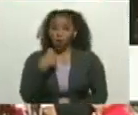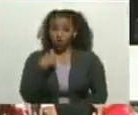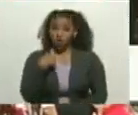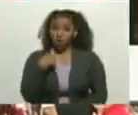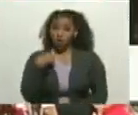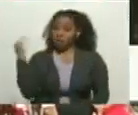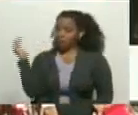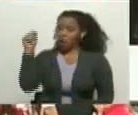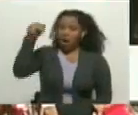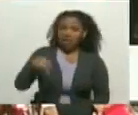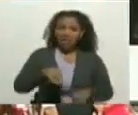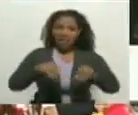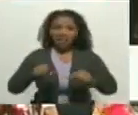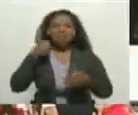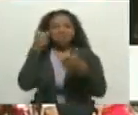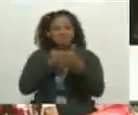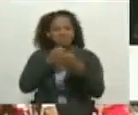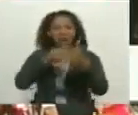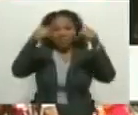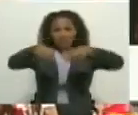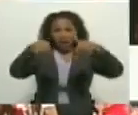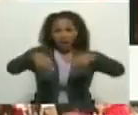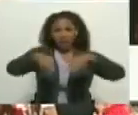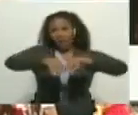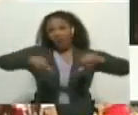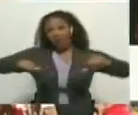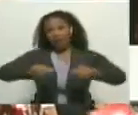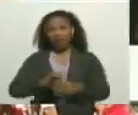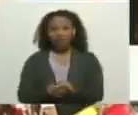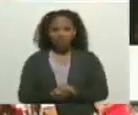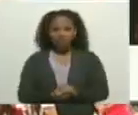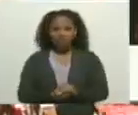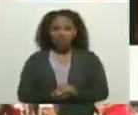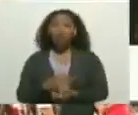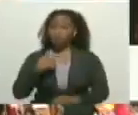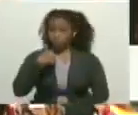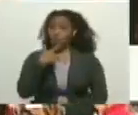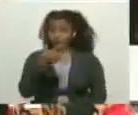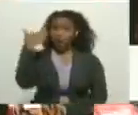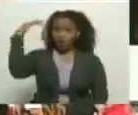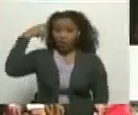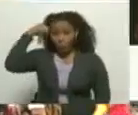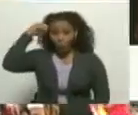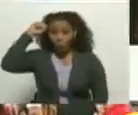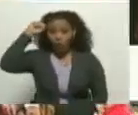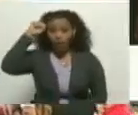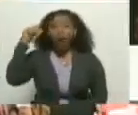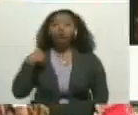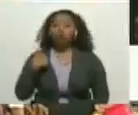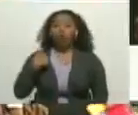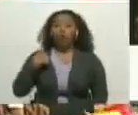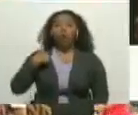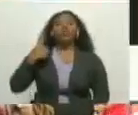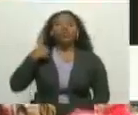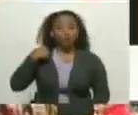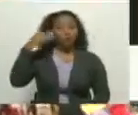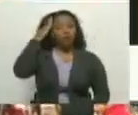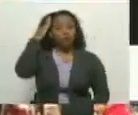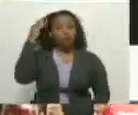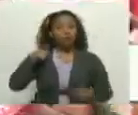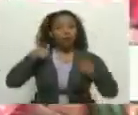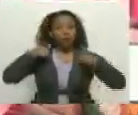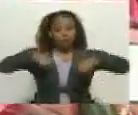yo me vengo para acá, para esta tierra, a combatir desde aquí esta tierra. Lo dije, ¿verdad? Y eso yo lo tengo en cuenta.